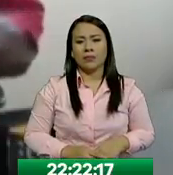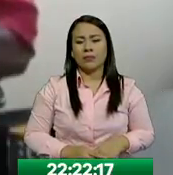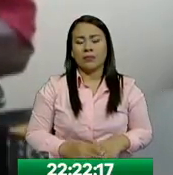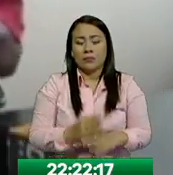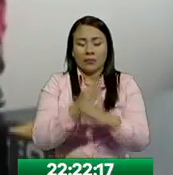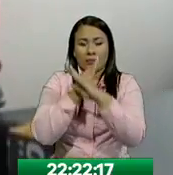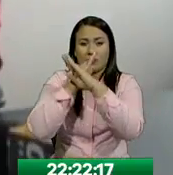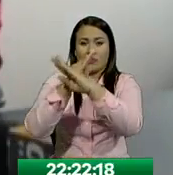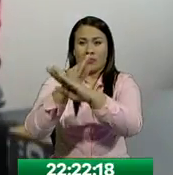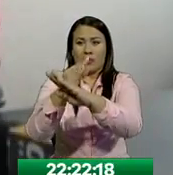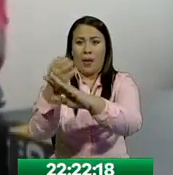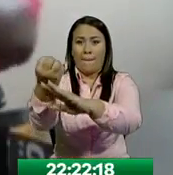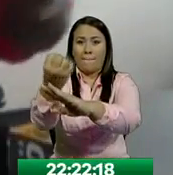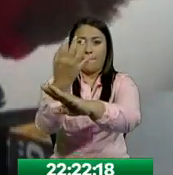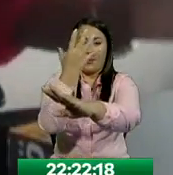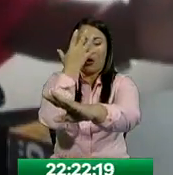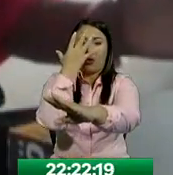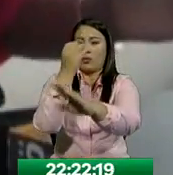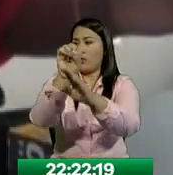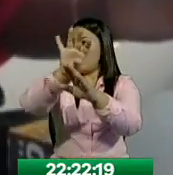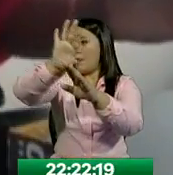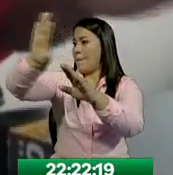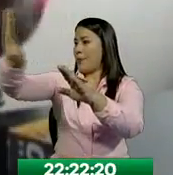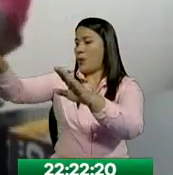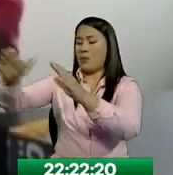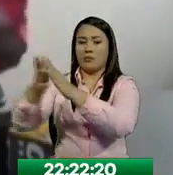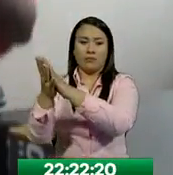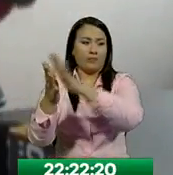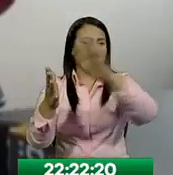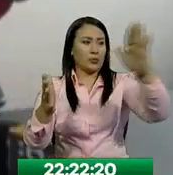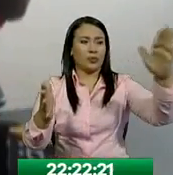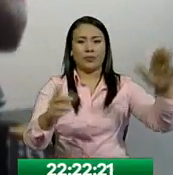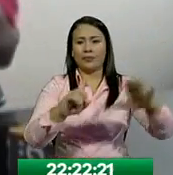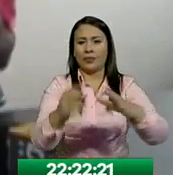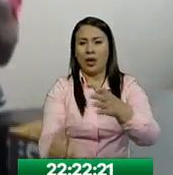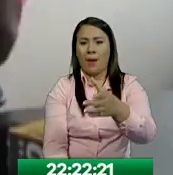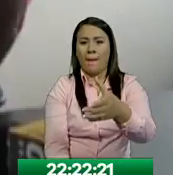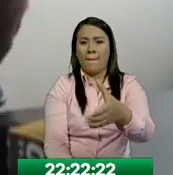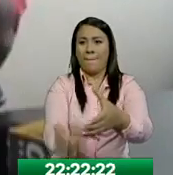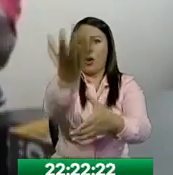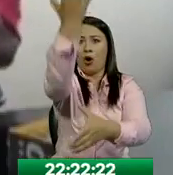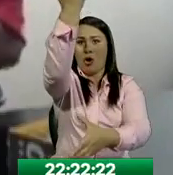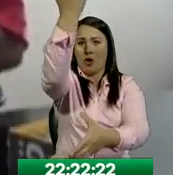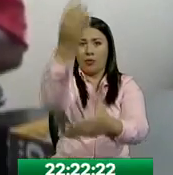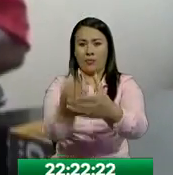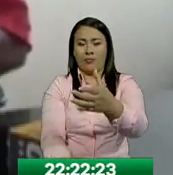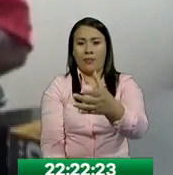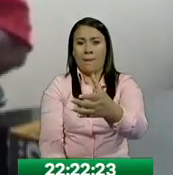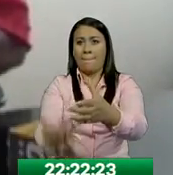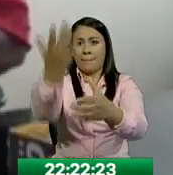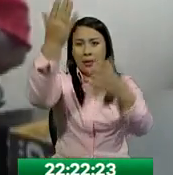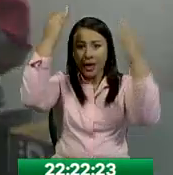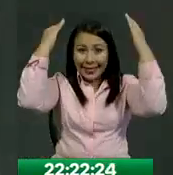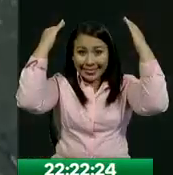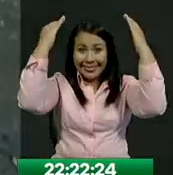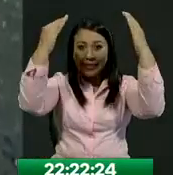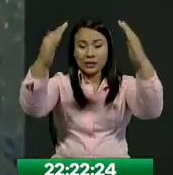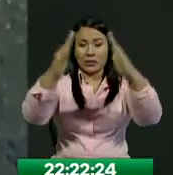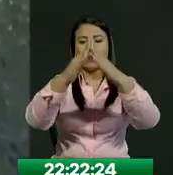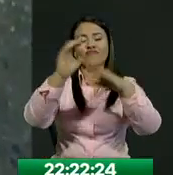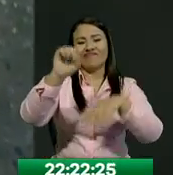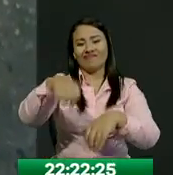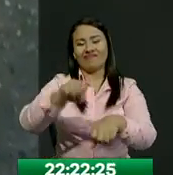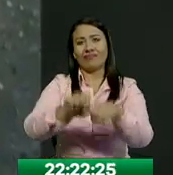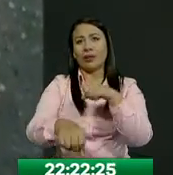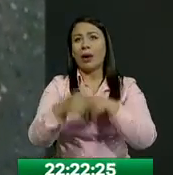permitió que la explosión vaya hacia los costados, sino hacia arriba, dañando totalmente el techo de la vivienda. Por el